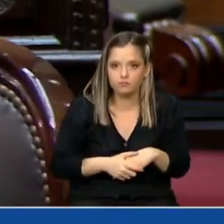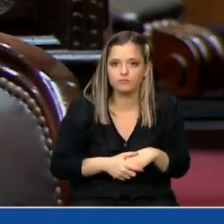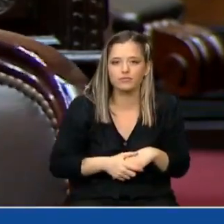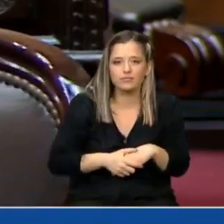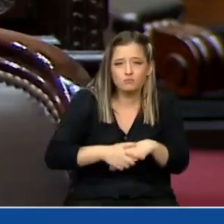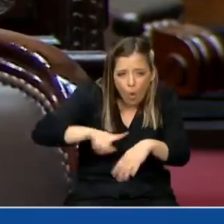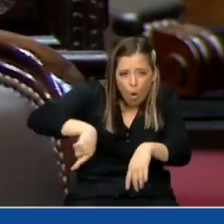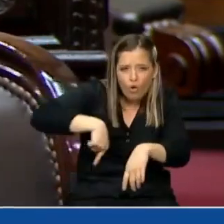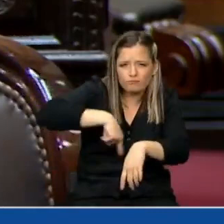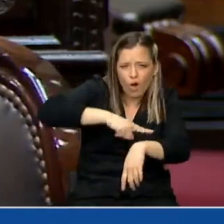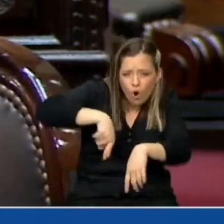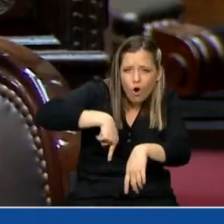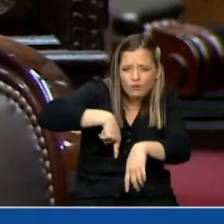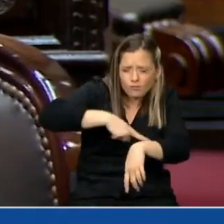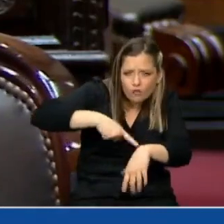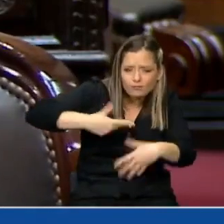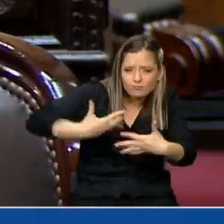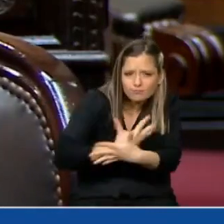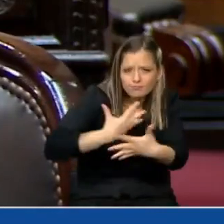Horas y horas